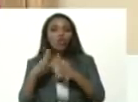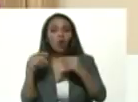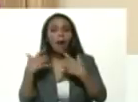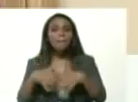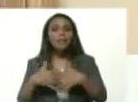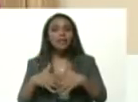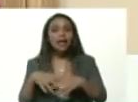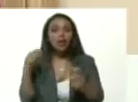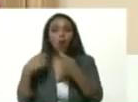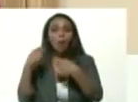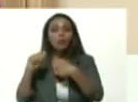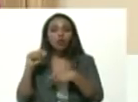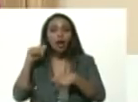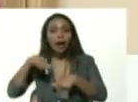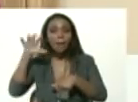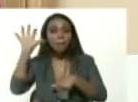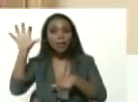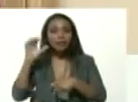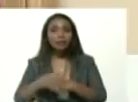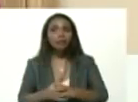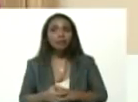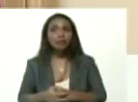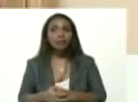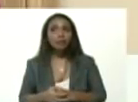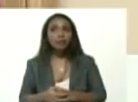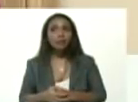empresas y comercios del país.